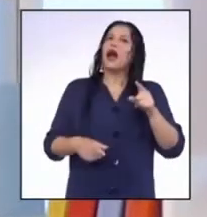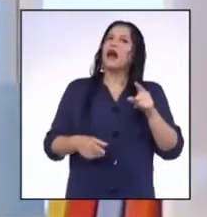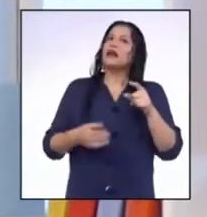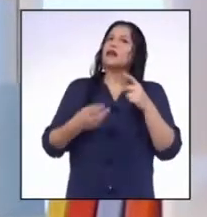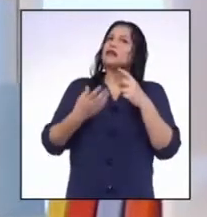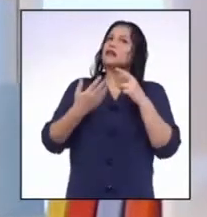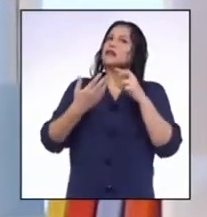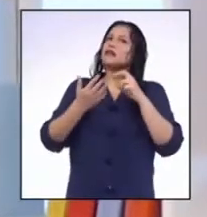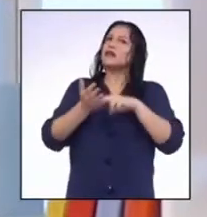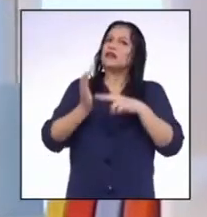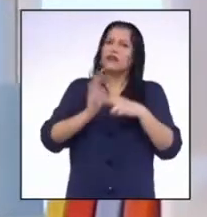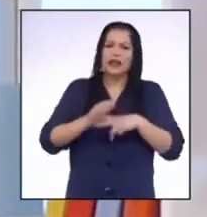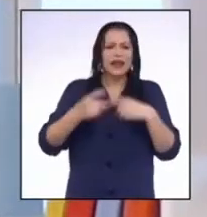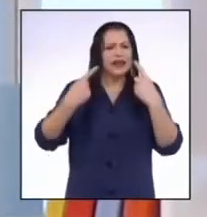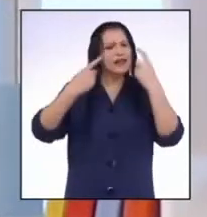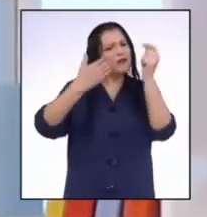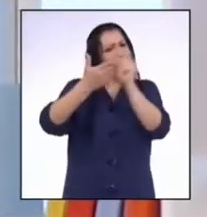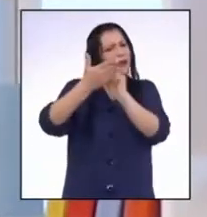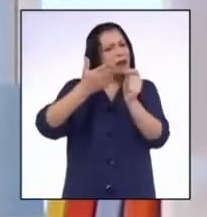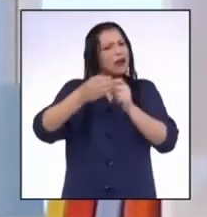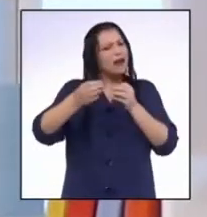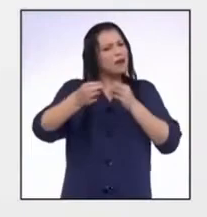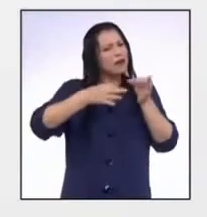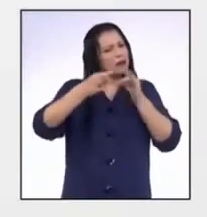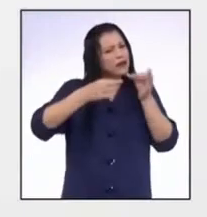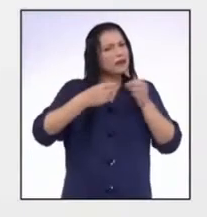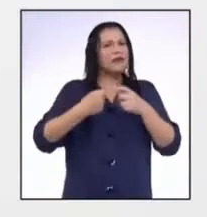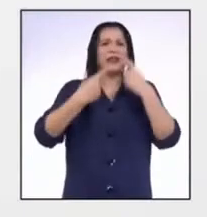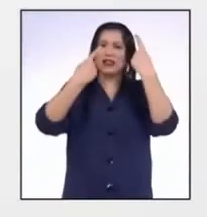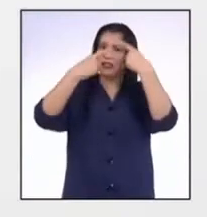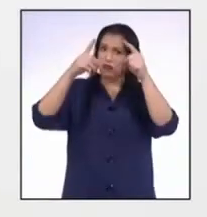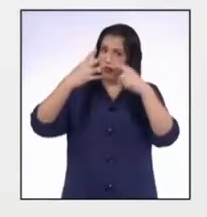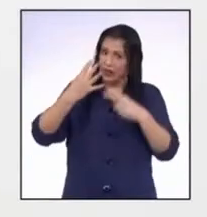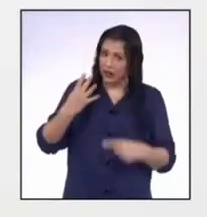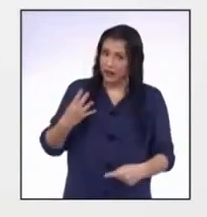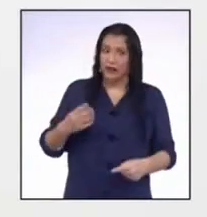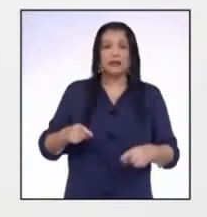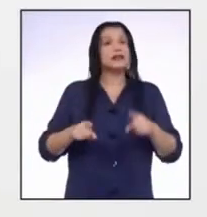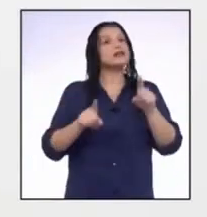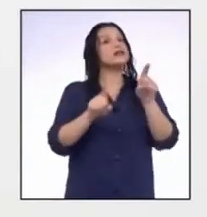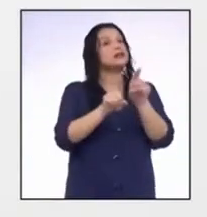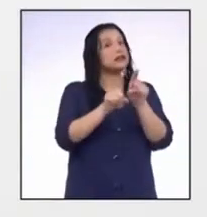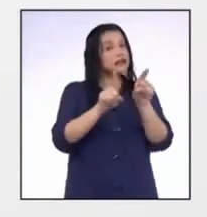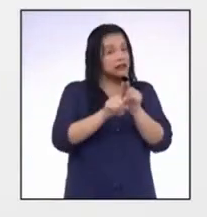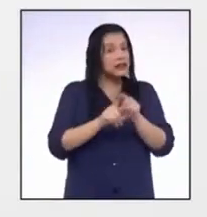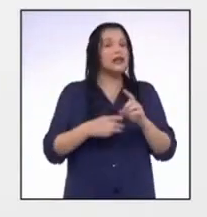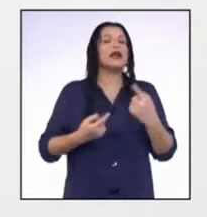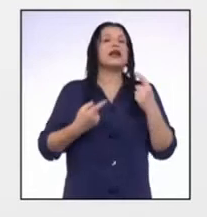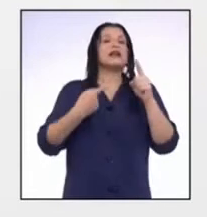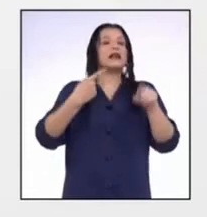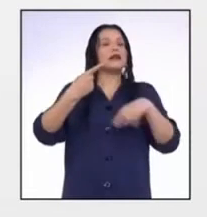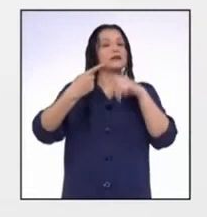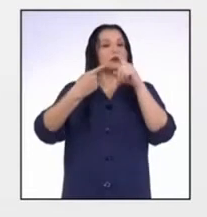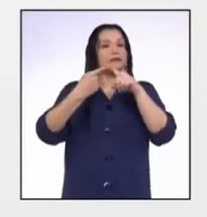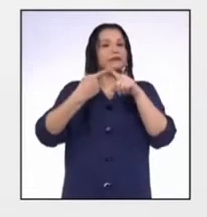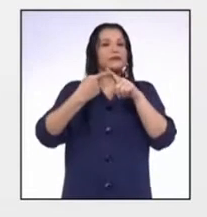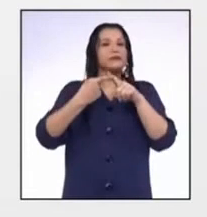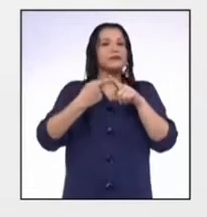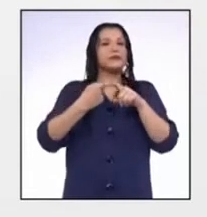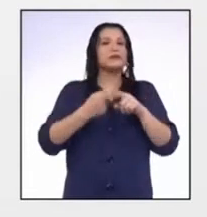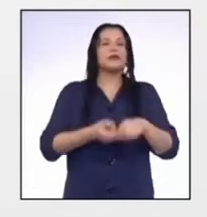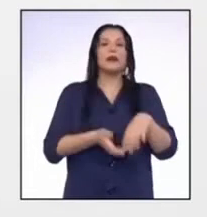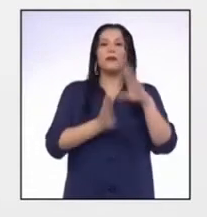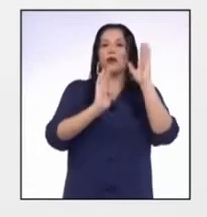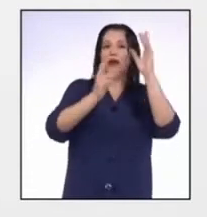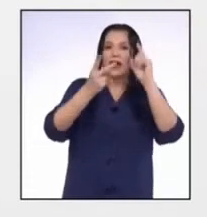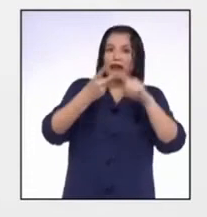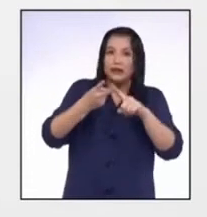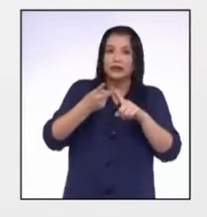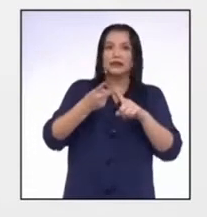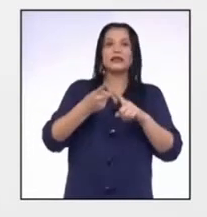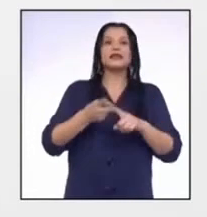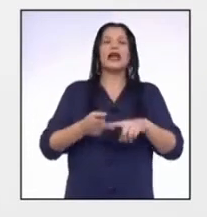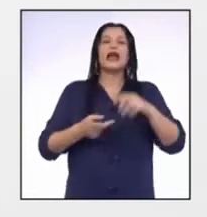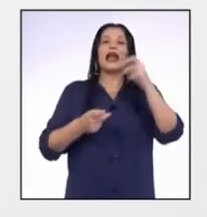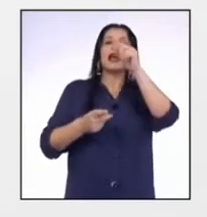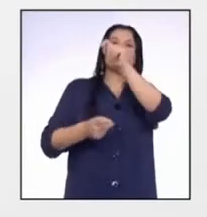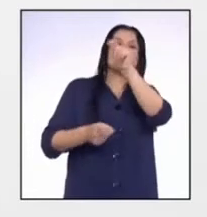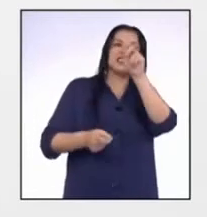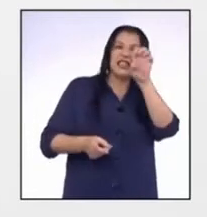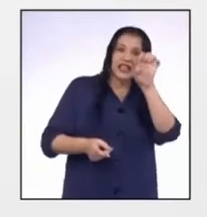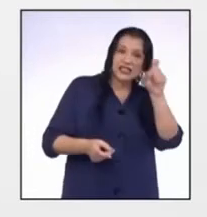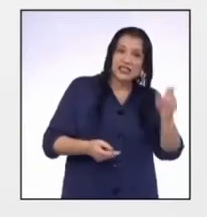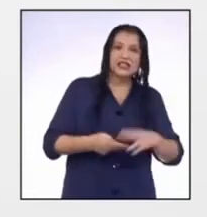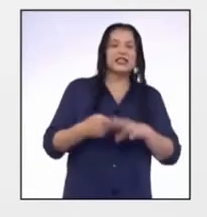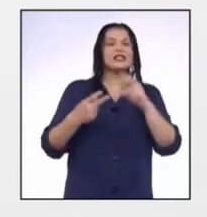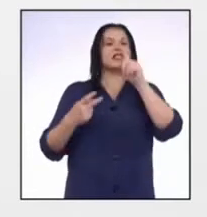existen varios tipos de textos argumentativos? Sí, entre los cuales tenemos las ponencias, las tesis,